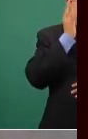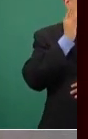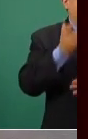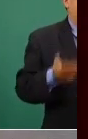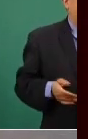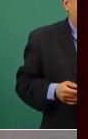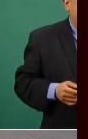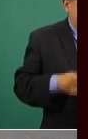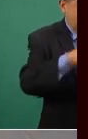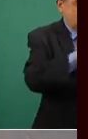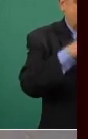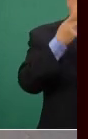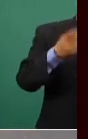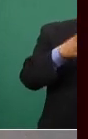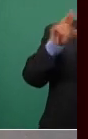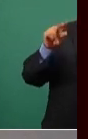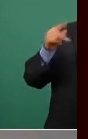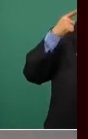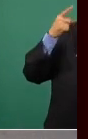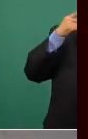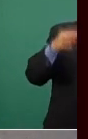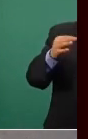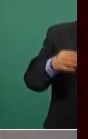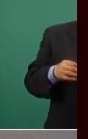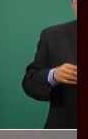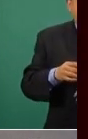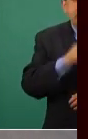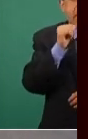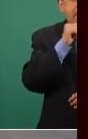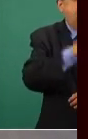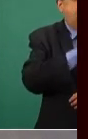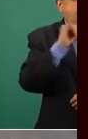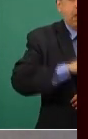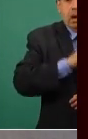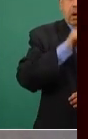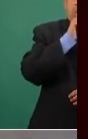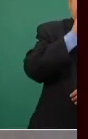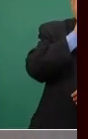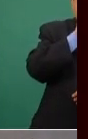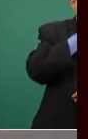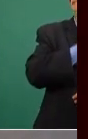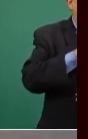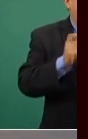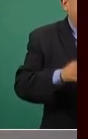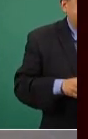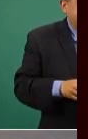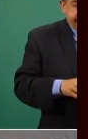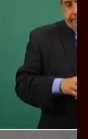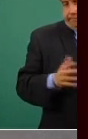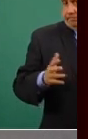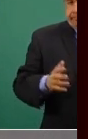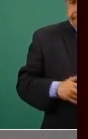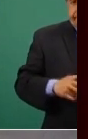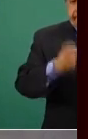cuestionaron nunca entonces es importante